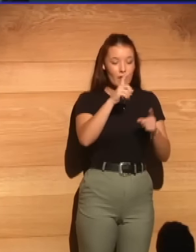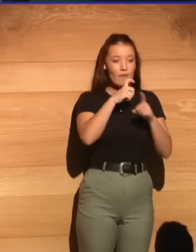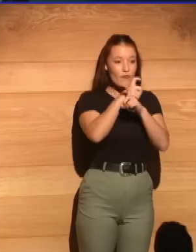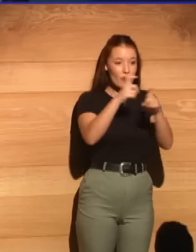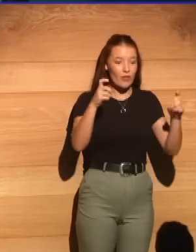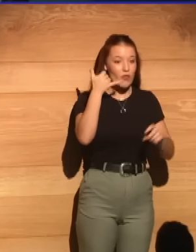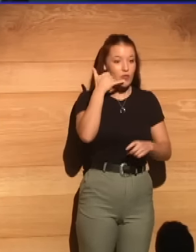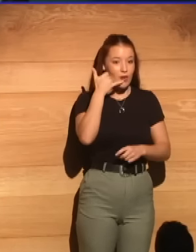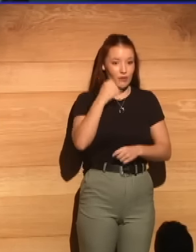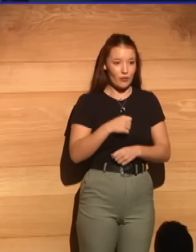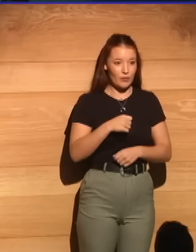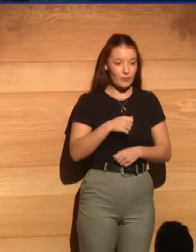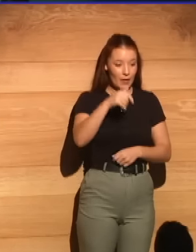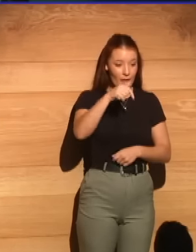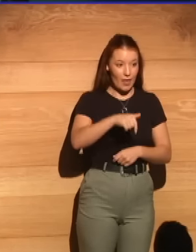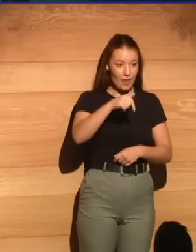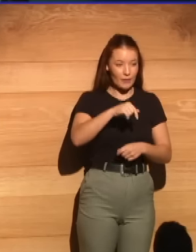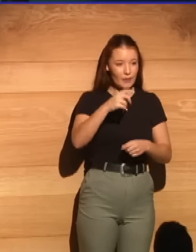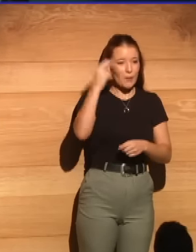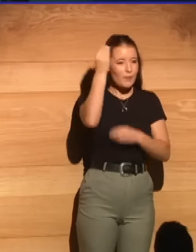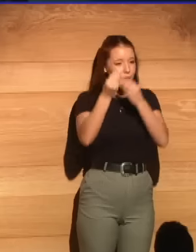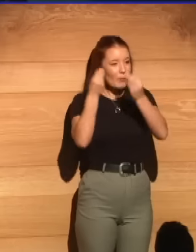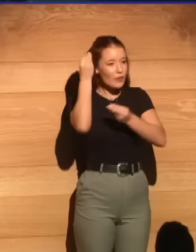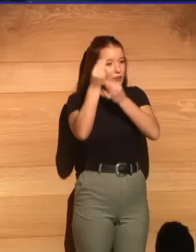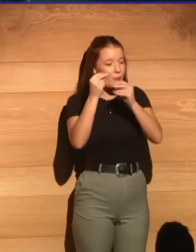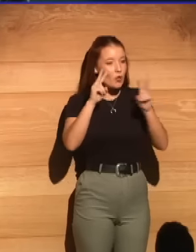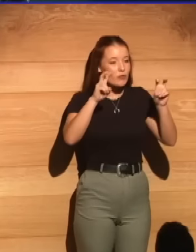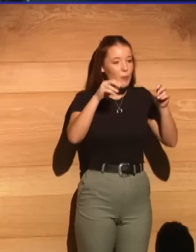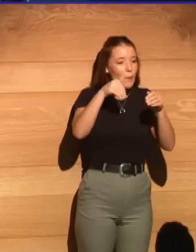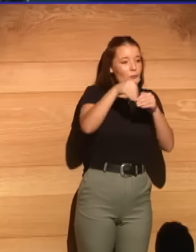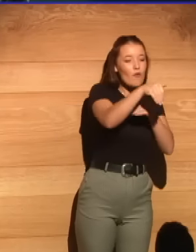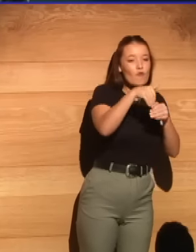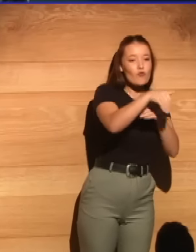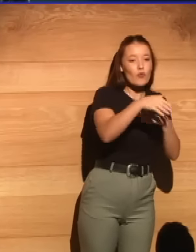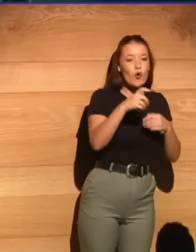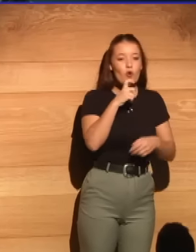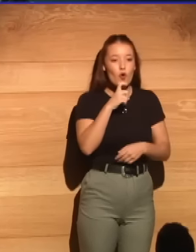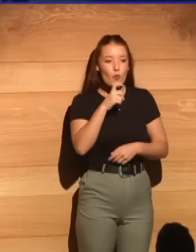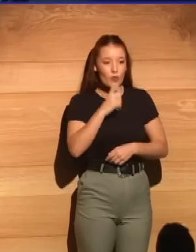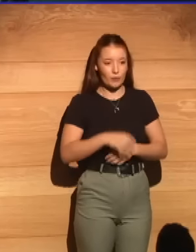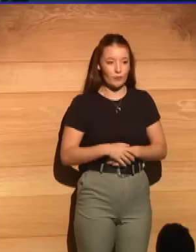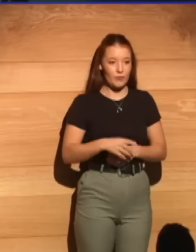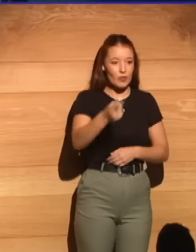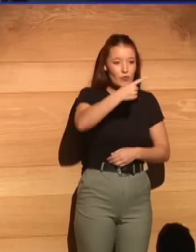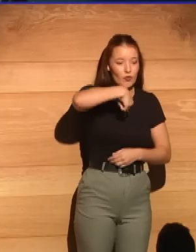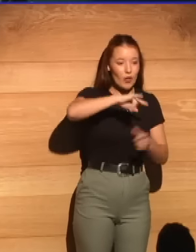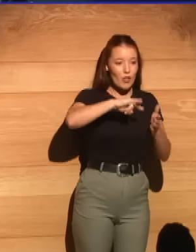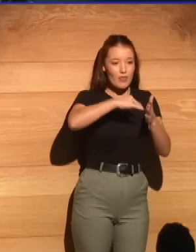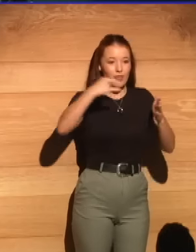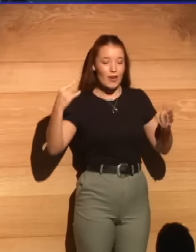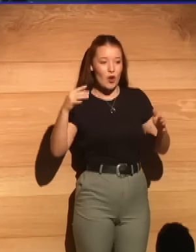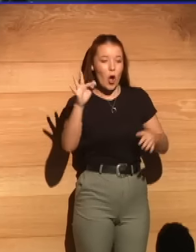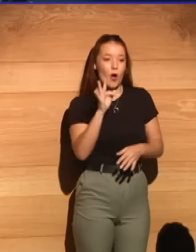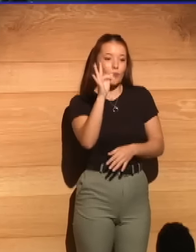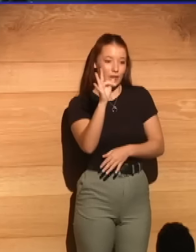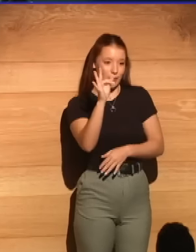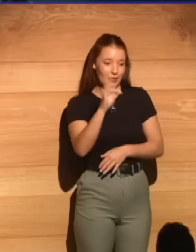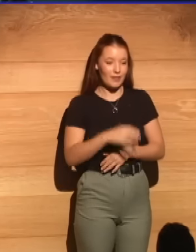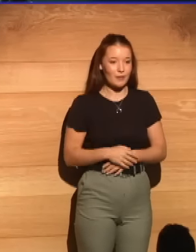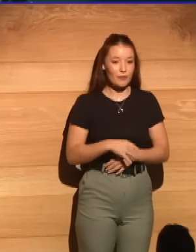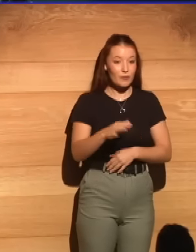estamos repensando el mañana, donde somos además optimistas digitales, somos tecno-optimistas. ¿Y por qué? Porque